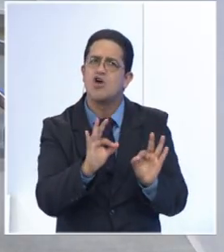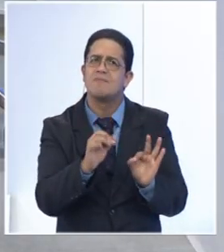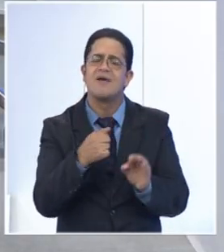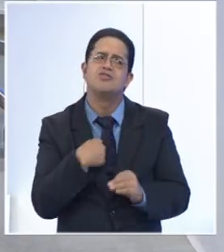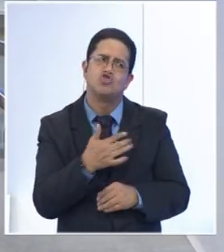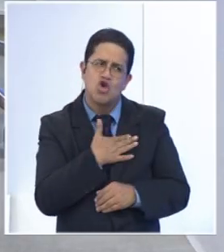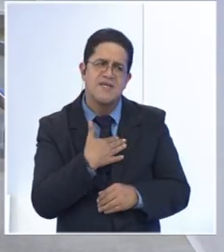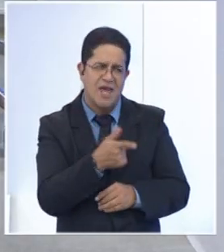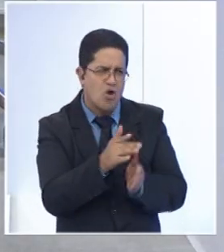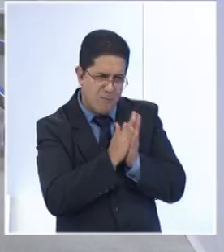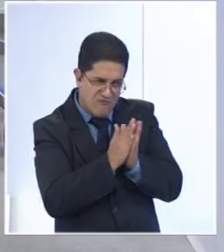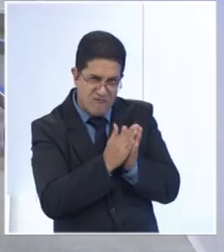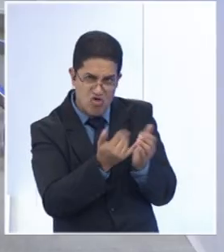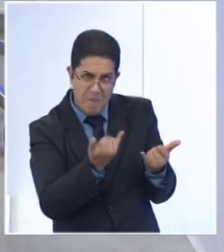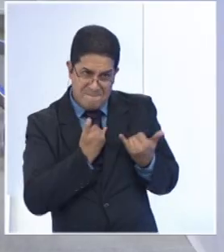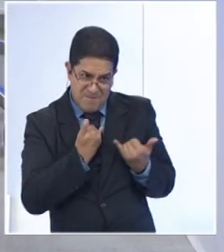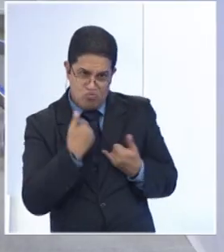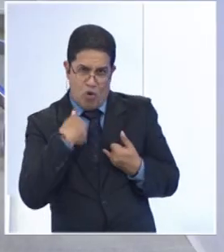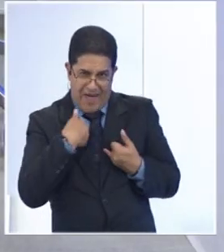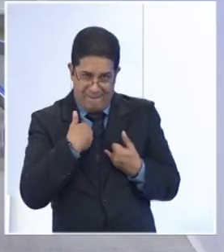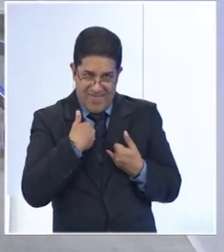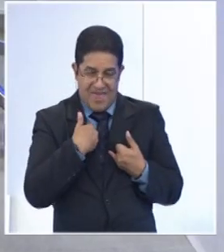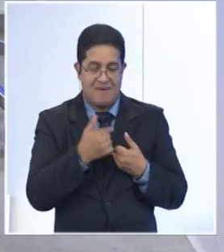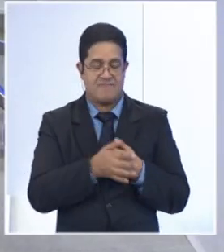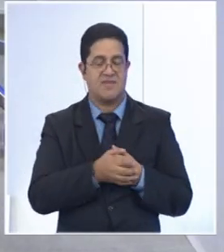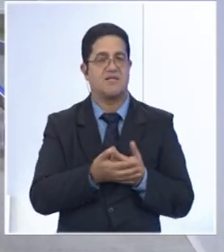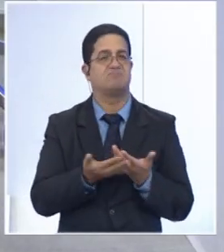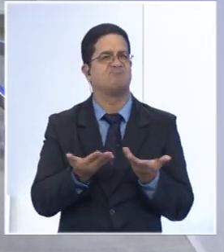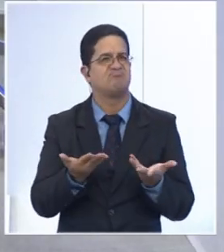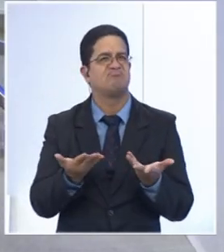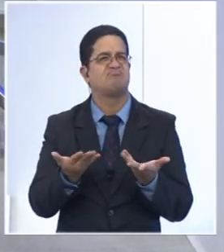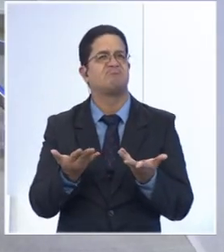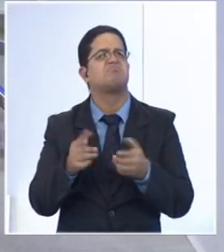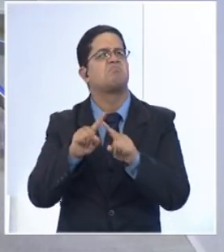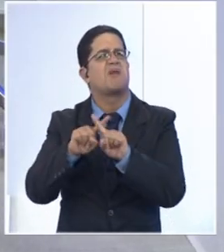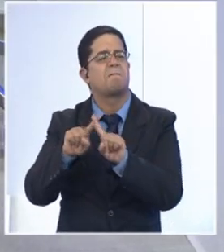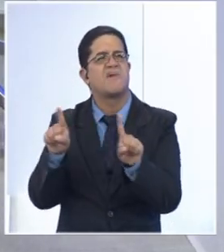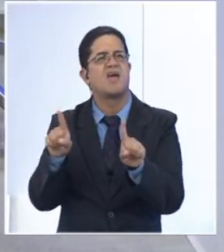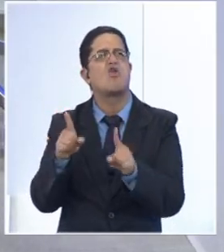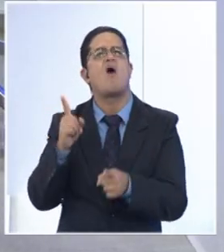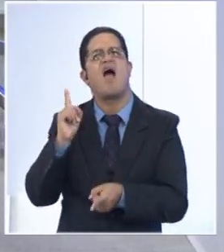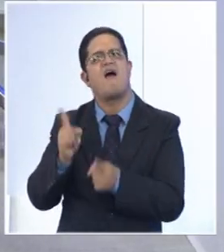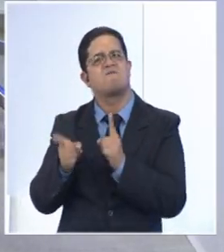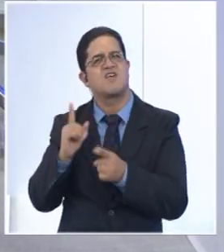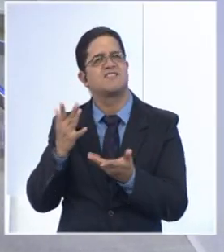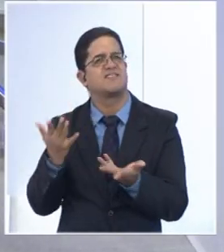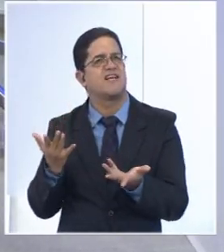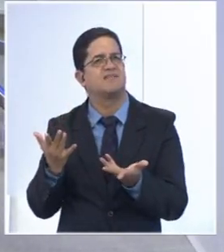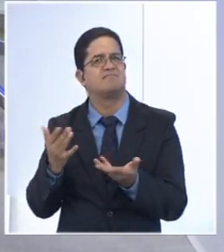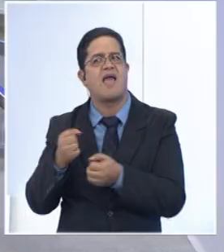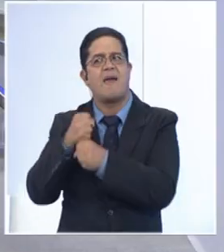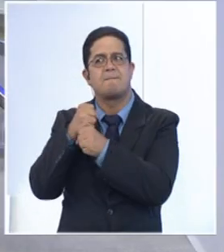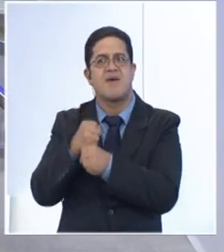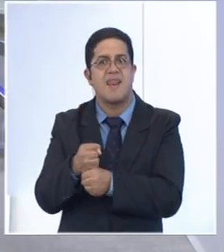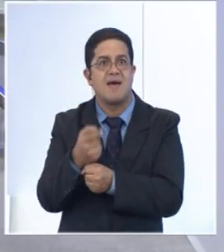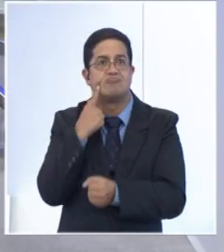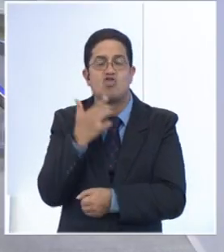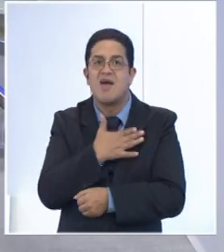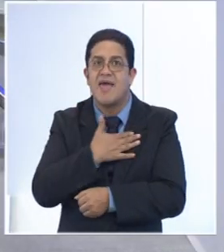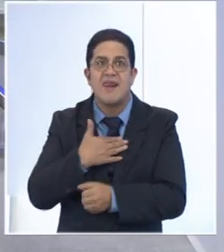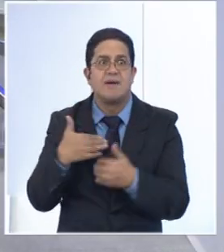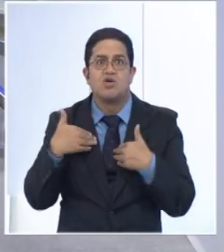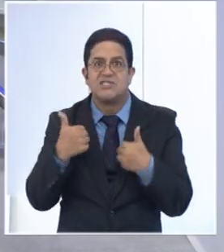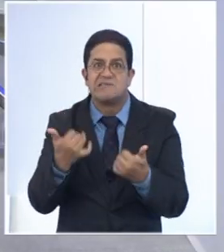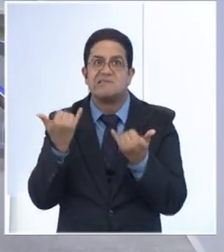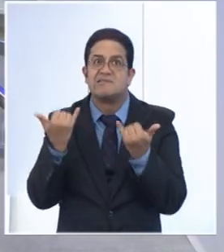usted me coloque este tratamiento, que me aplique esta terapia. Así es. Pero a veces como que tenemos unas expectativas o deseos como pacientes que no se